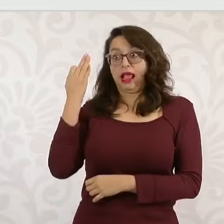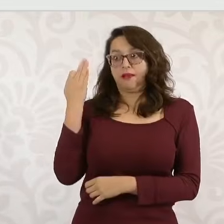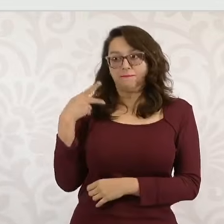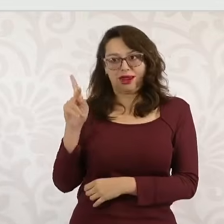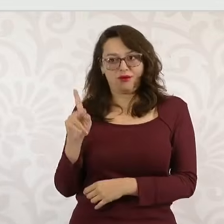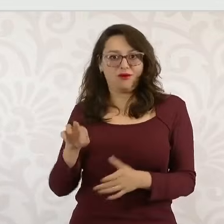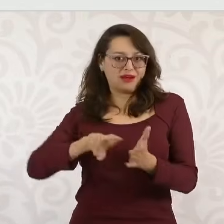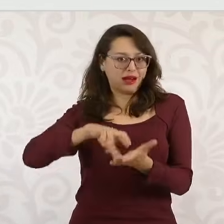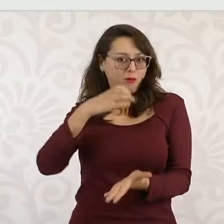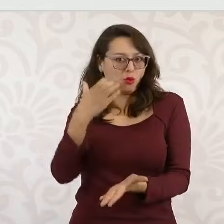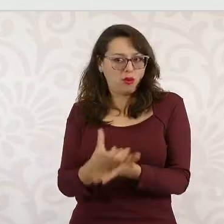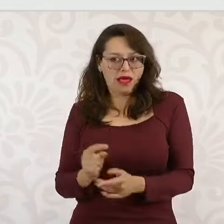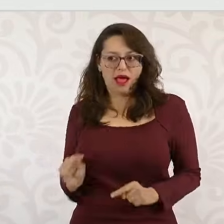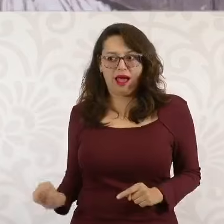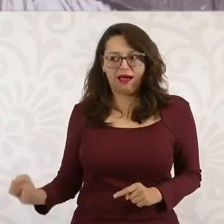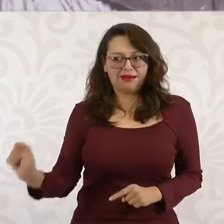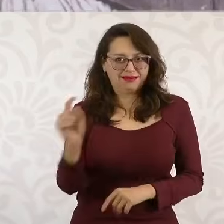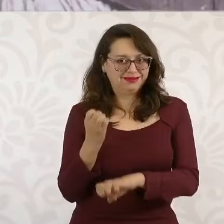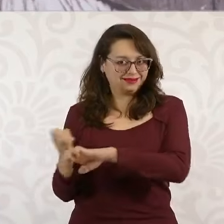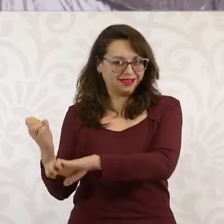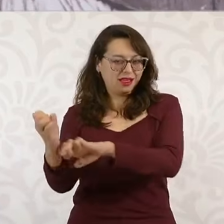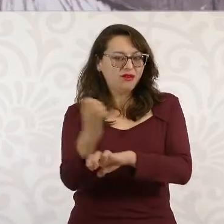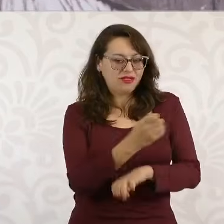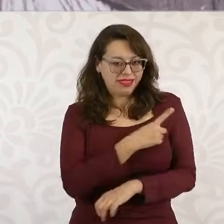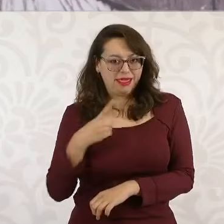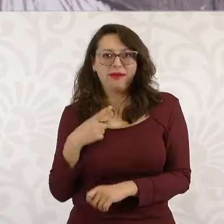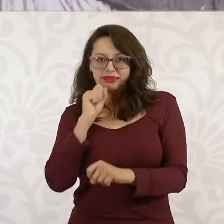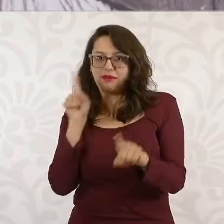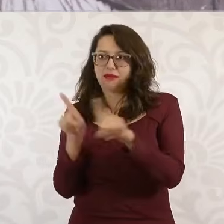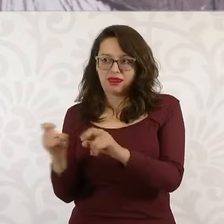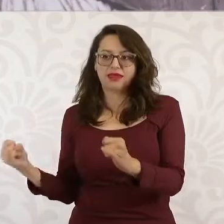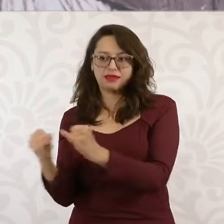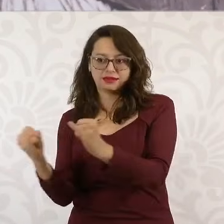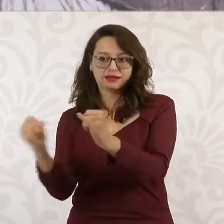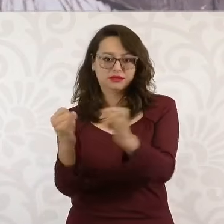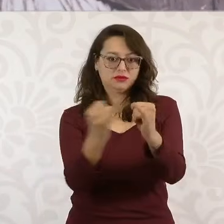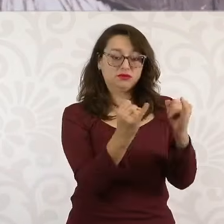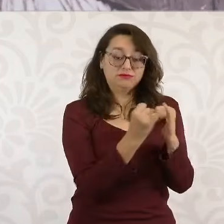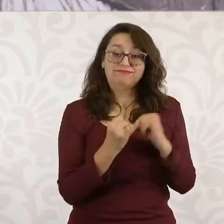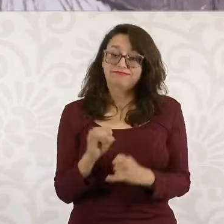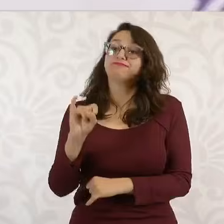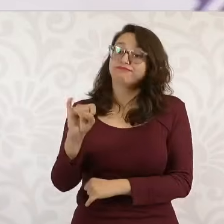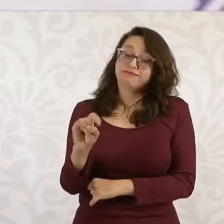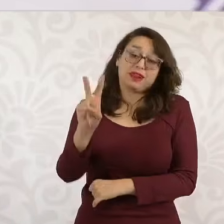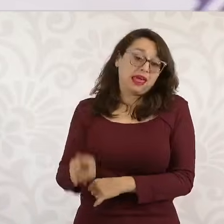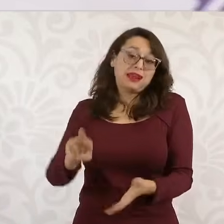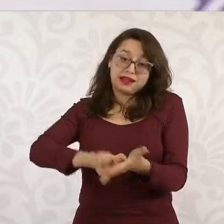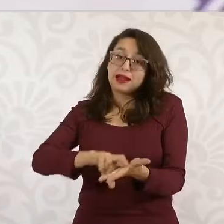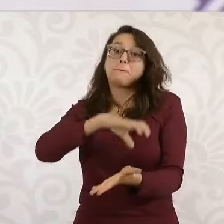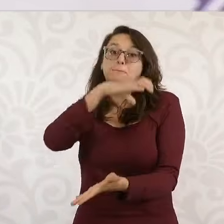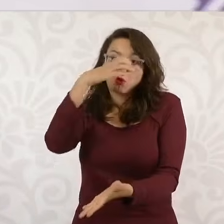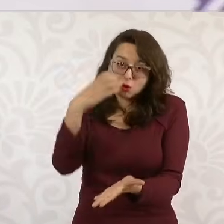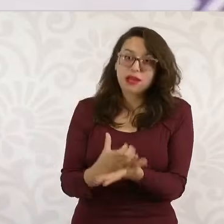estados? Entonces, al final tomamos la decisión por consideraciones federativas, republicanas,